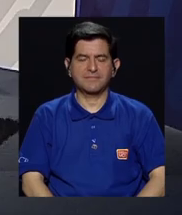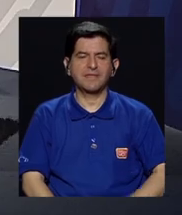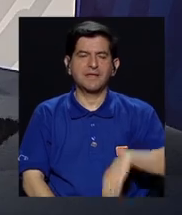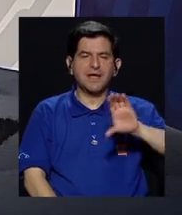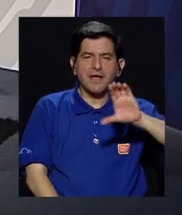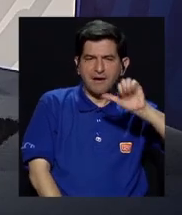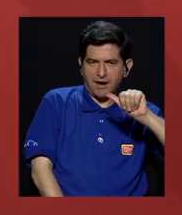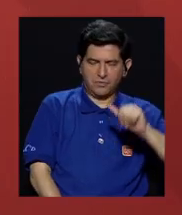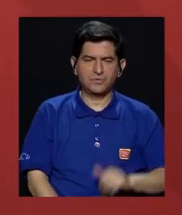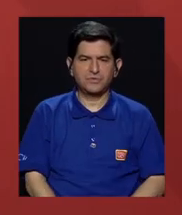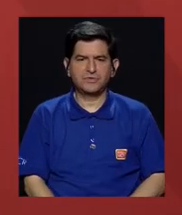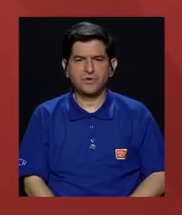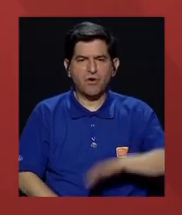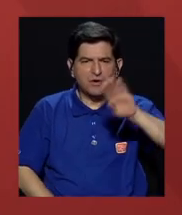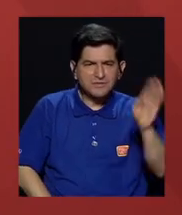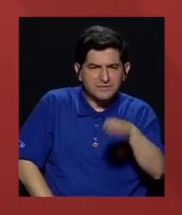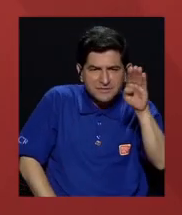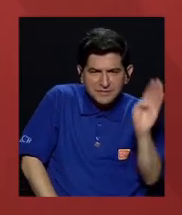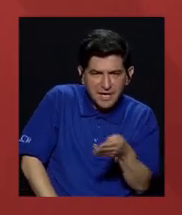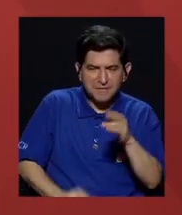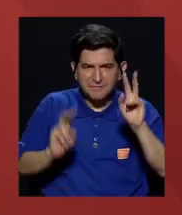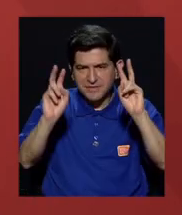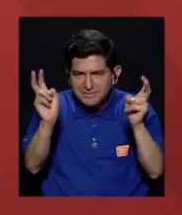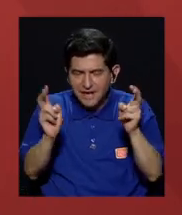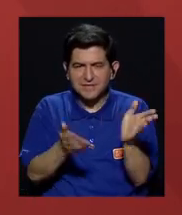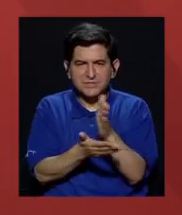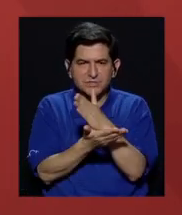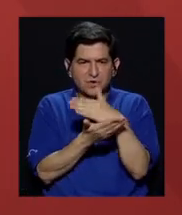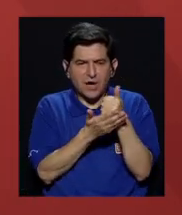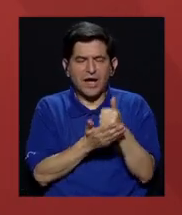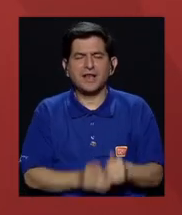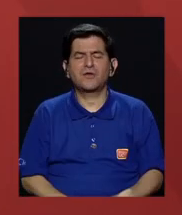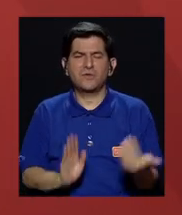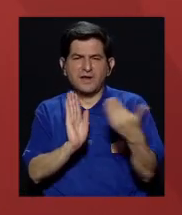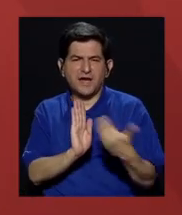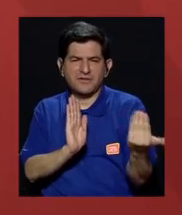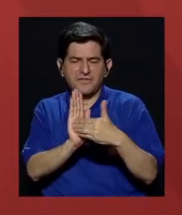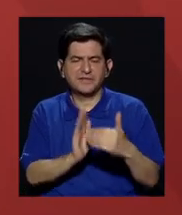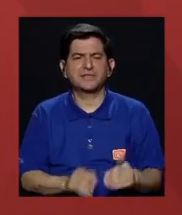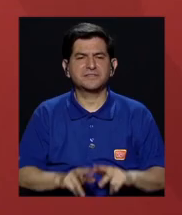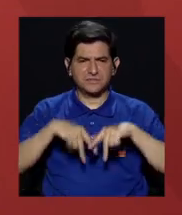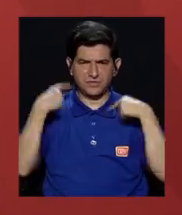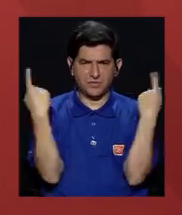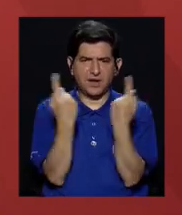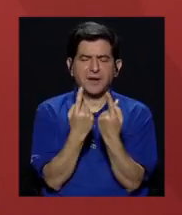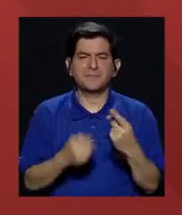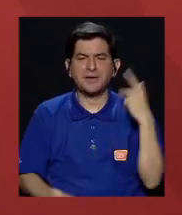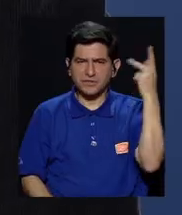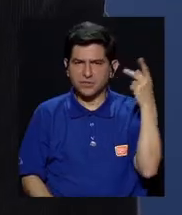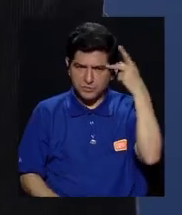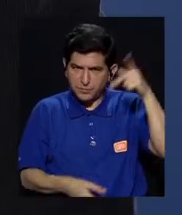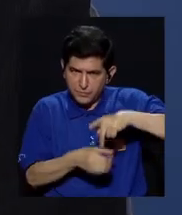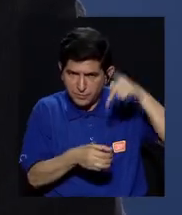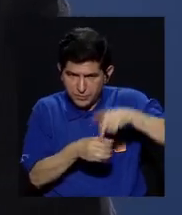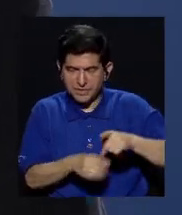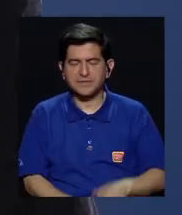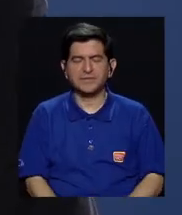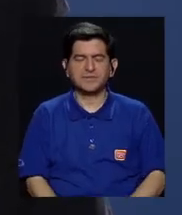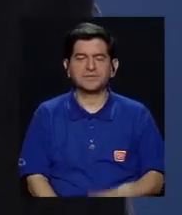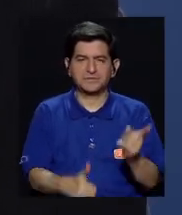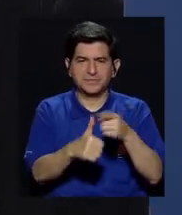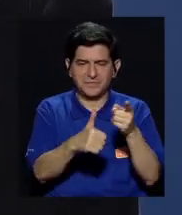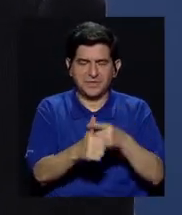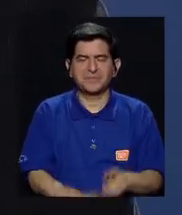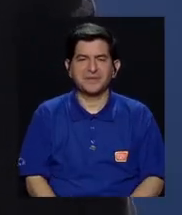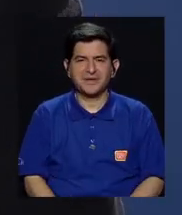don claudio te deja el cementazo algún saldo deficitario para los partidos políticos involucrados bueno primero